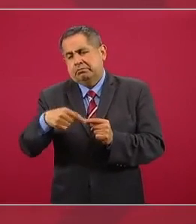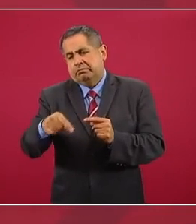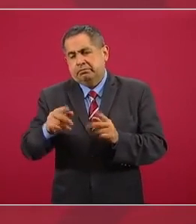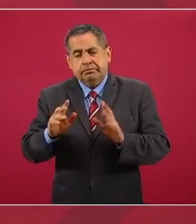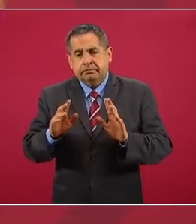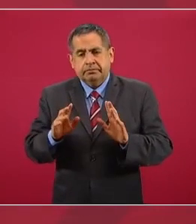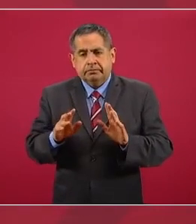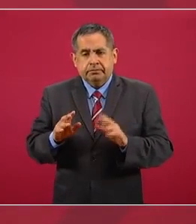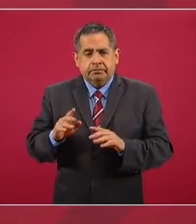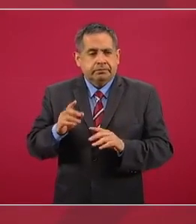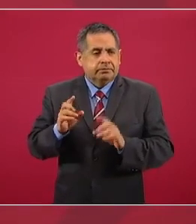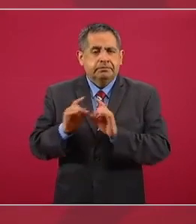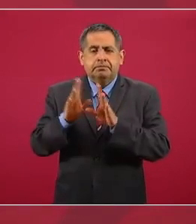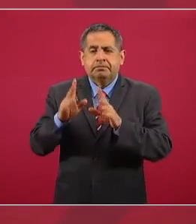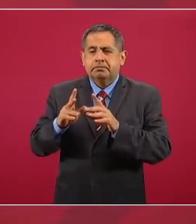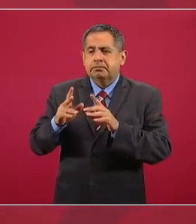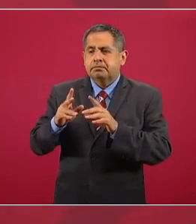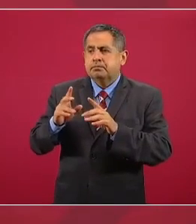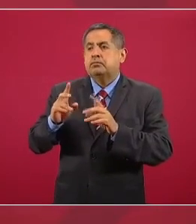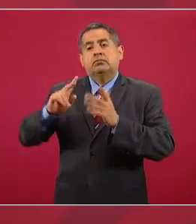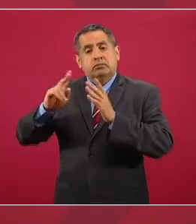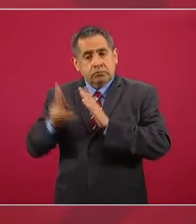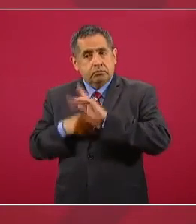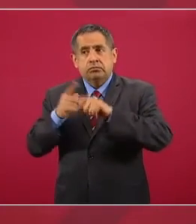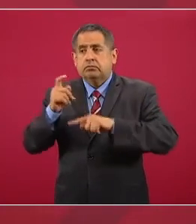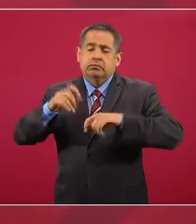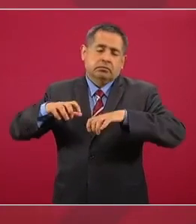no, como se vino el siguiente fenómeno,